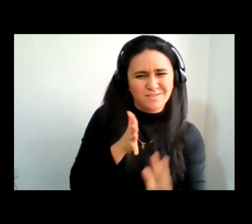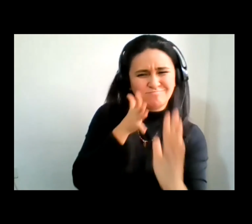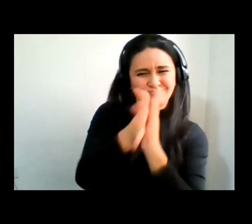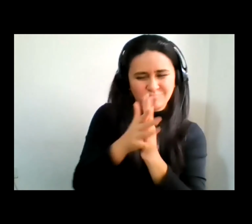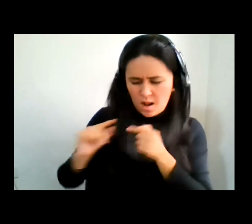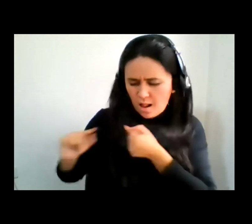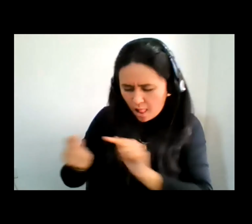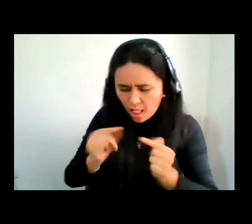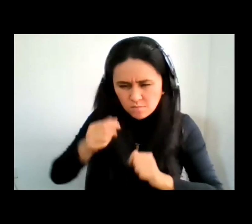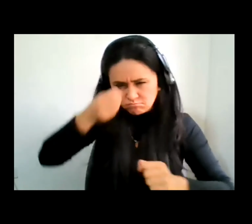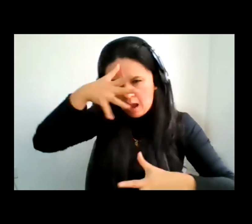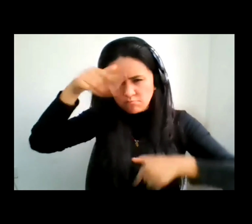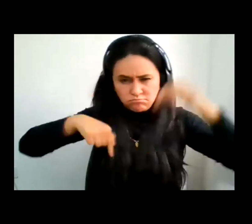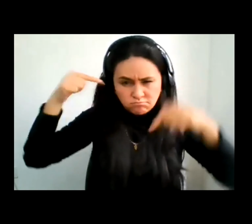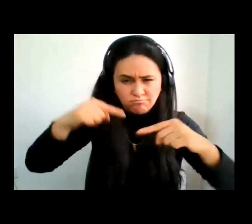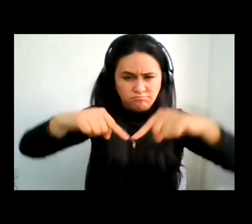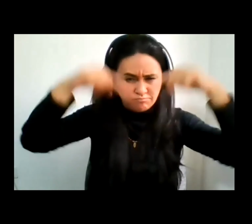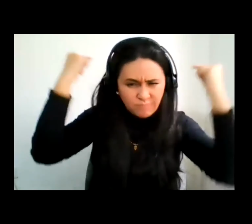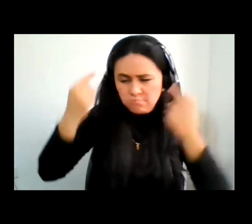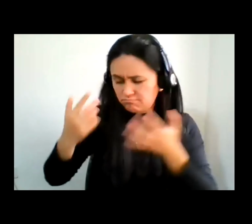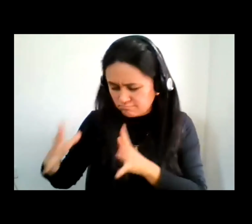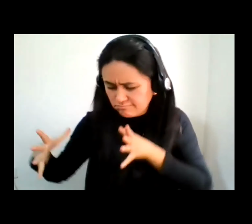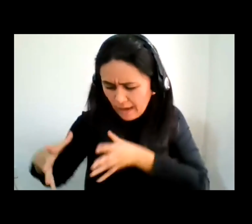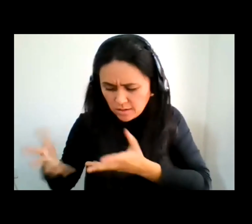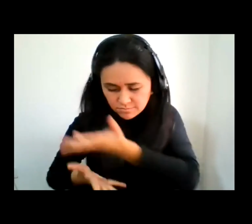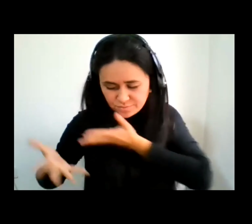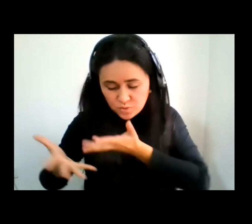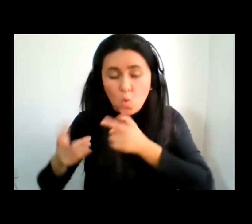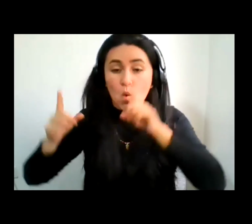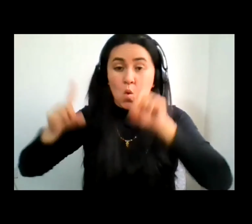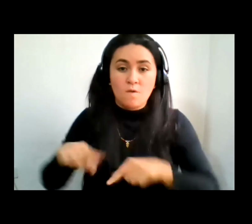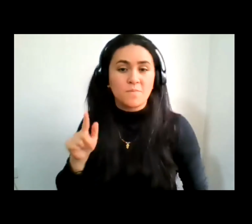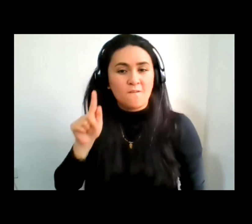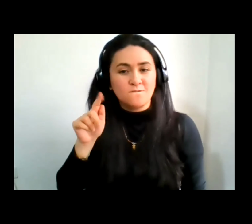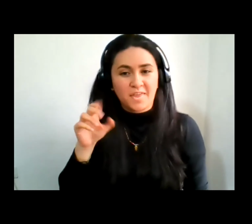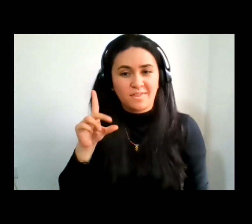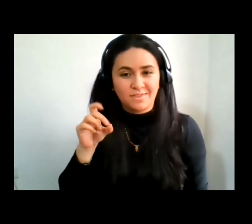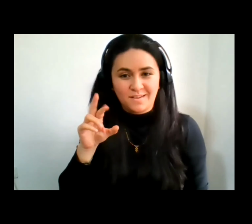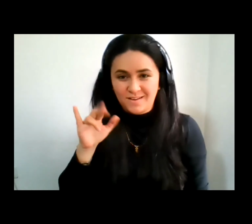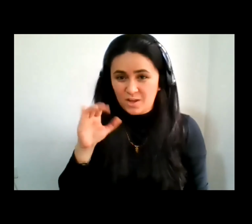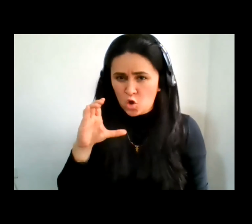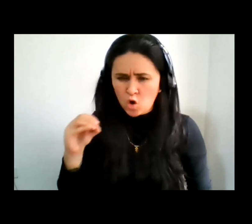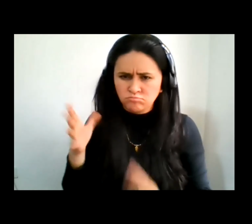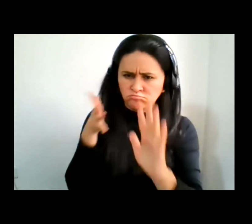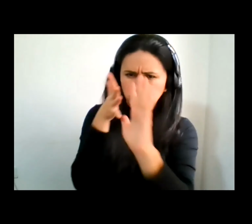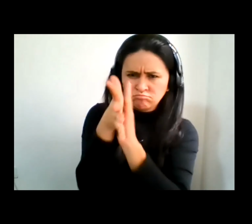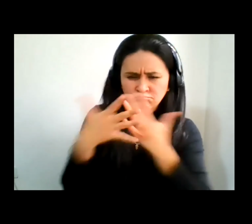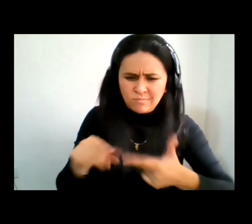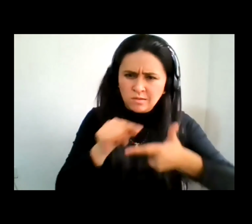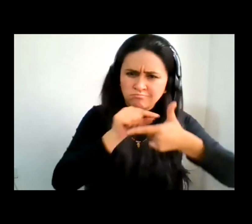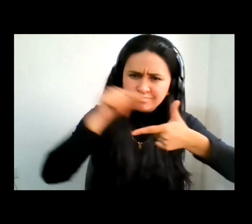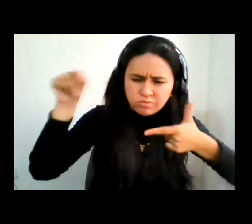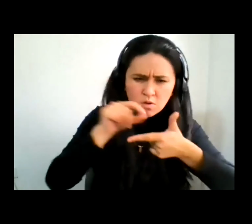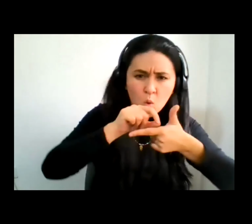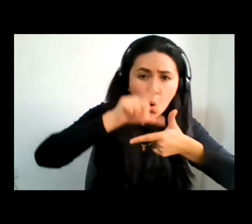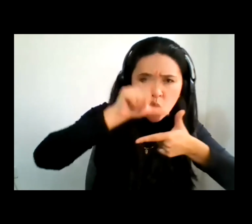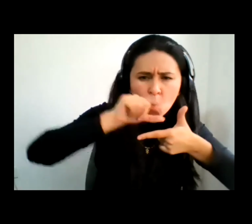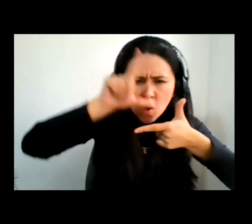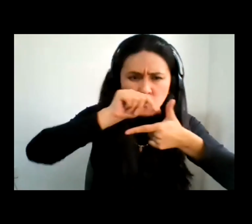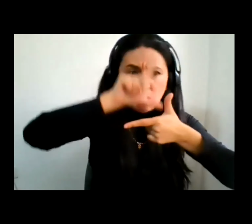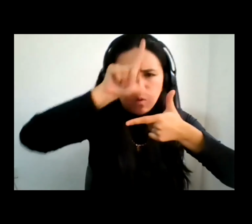también Federico nos ha mostrado un marco conceptual, analítico, con indicadores, dimensiones y